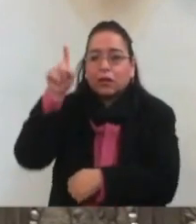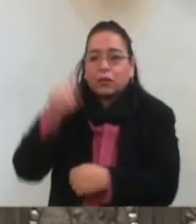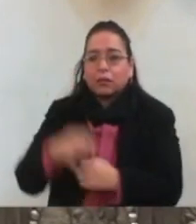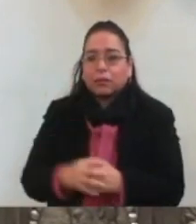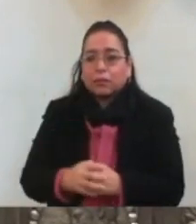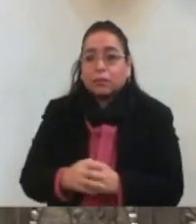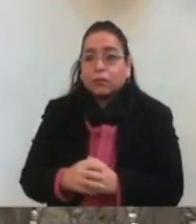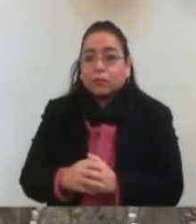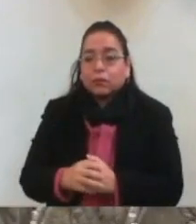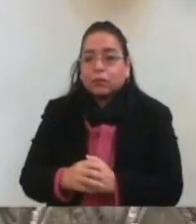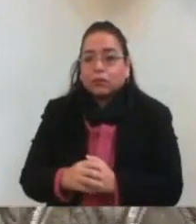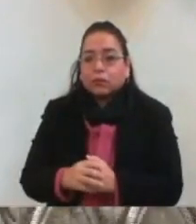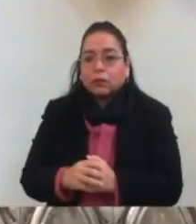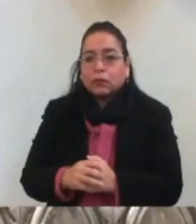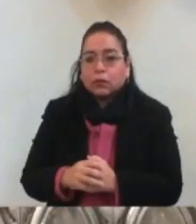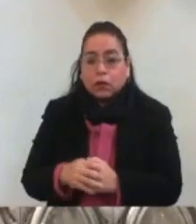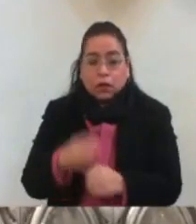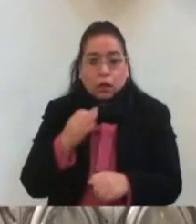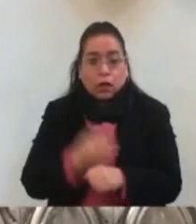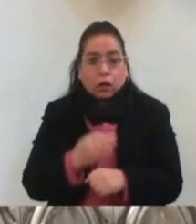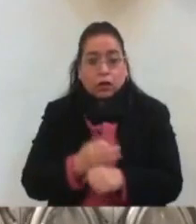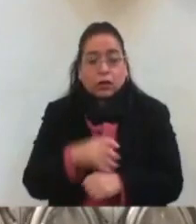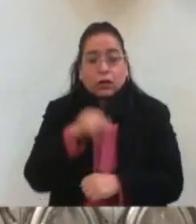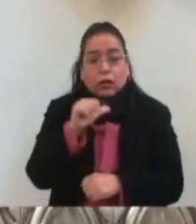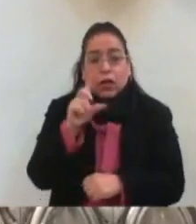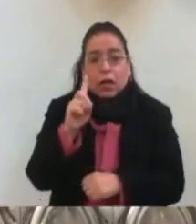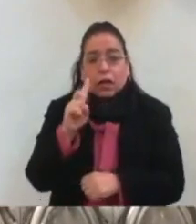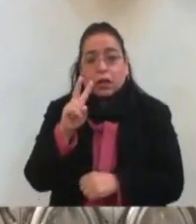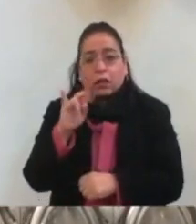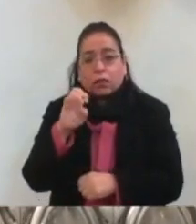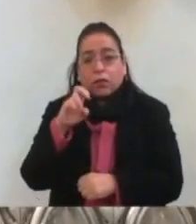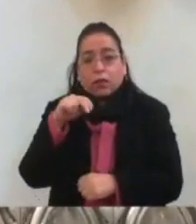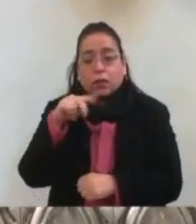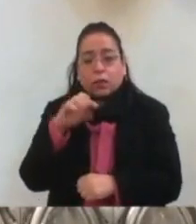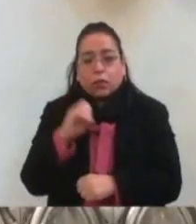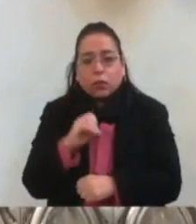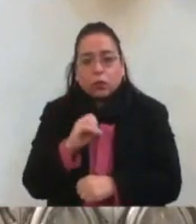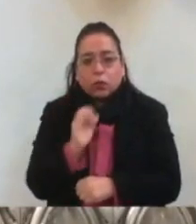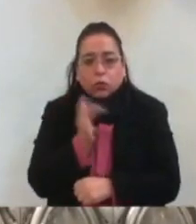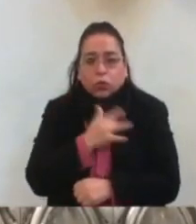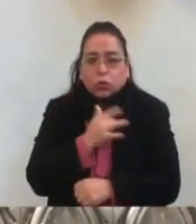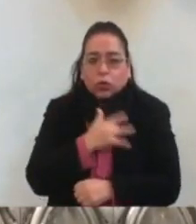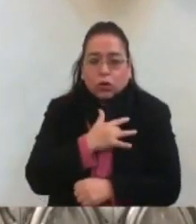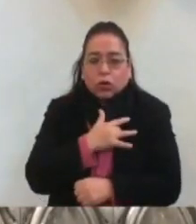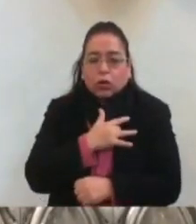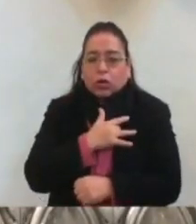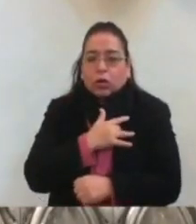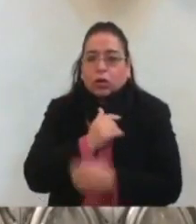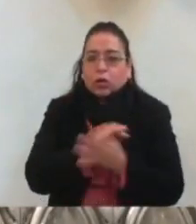el tiempo del adviento nos da fuerza para caminar